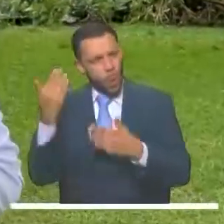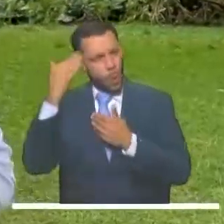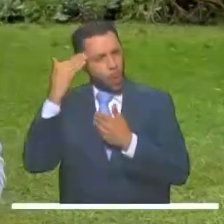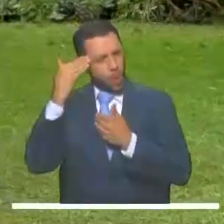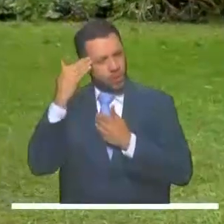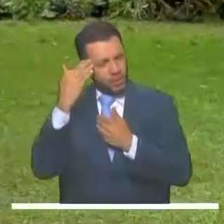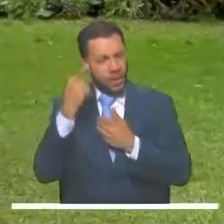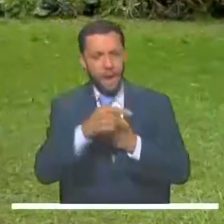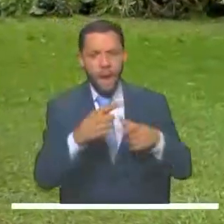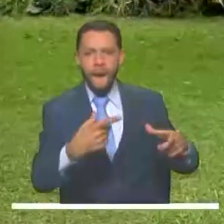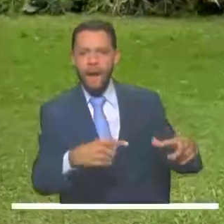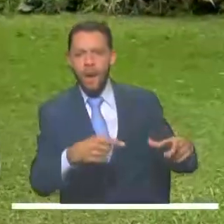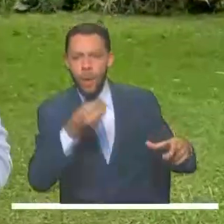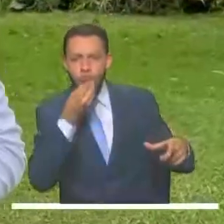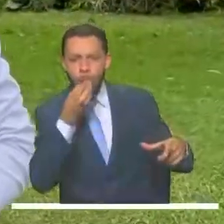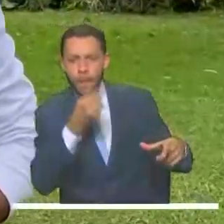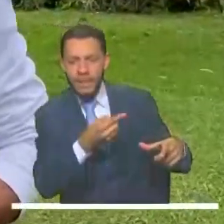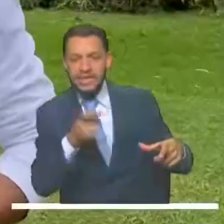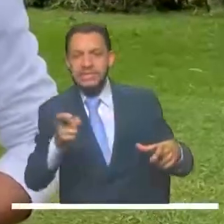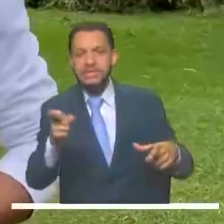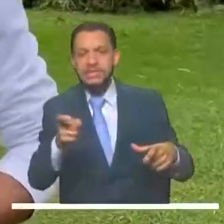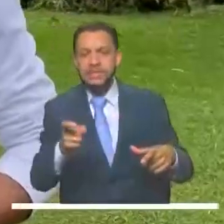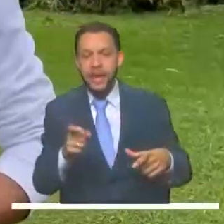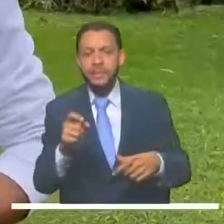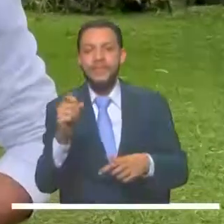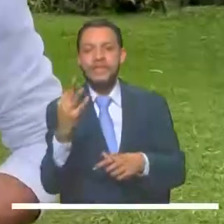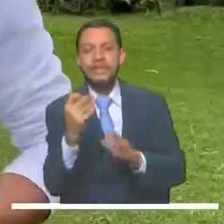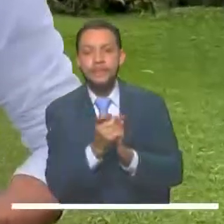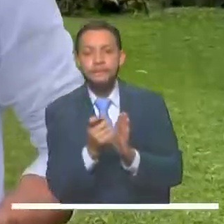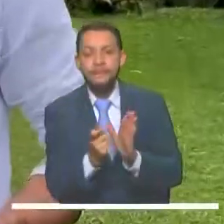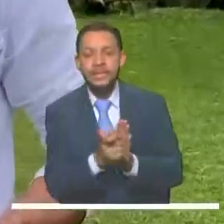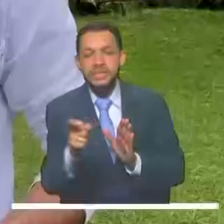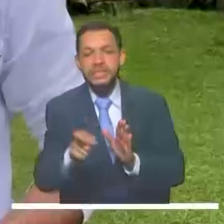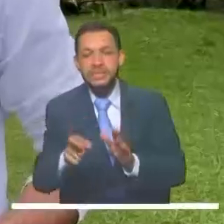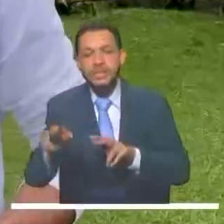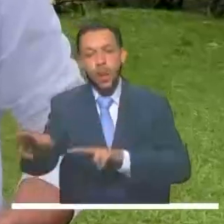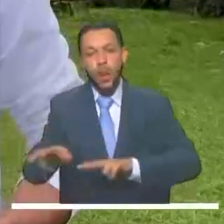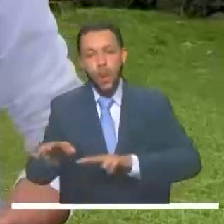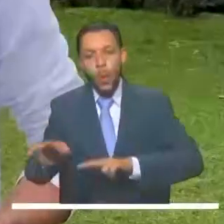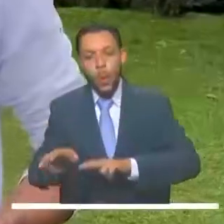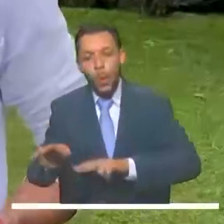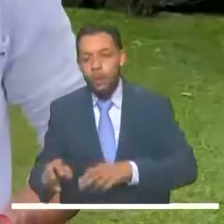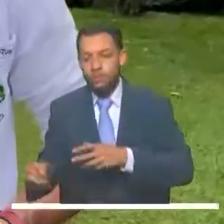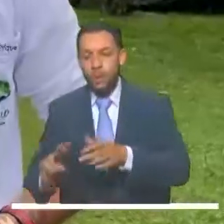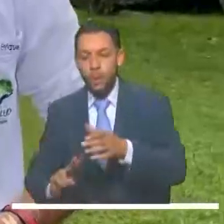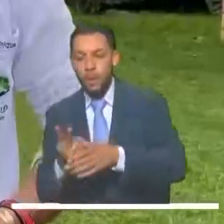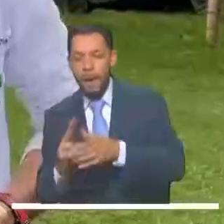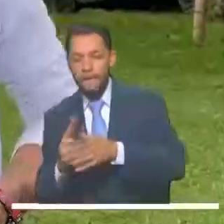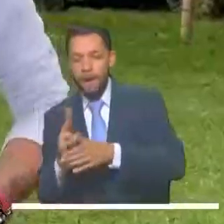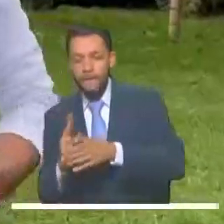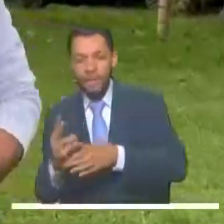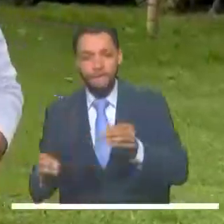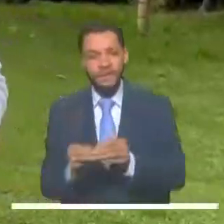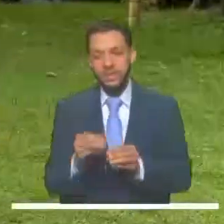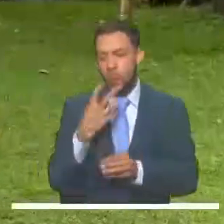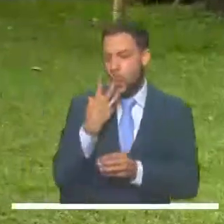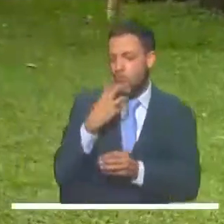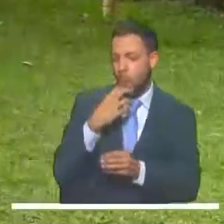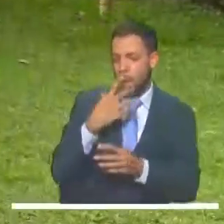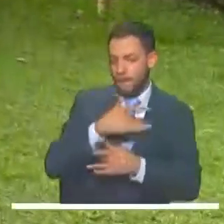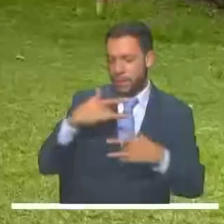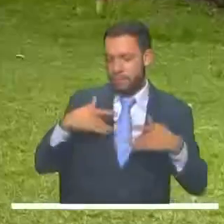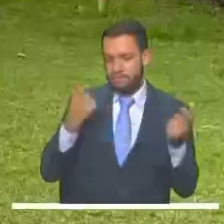que hay que tres veces a la huerta al campesino a la buena nutrición que es la mejor manera de